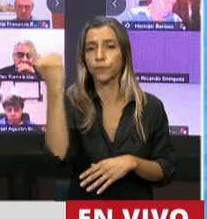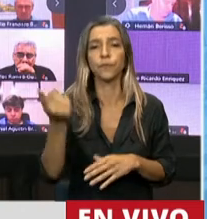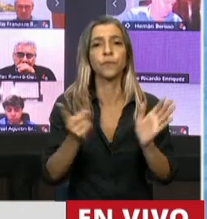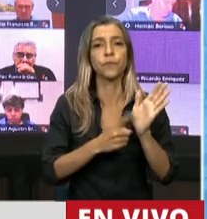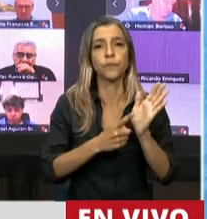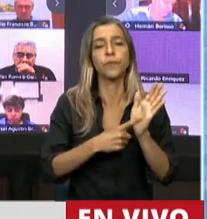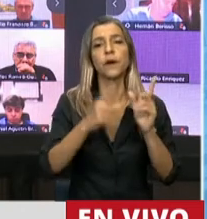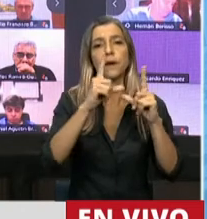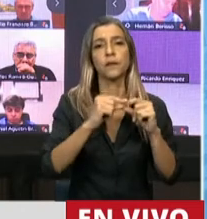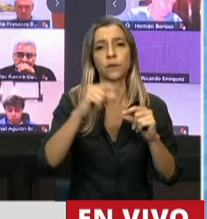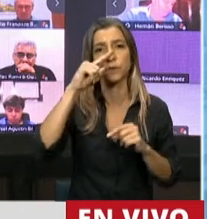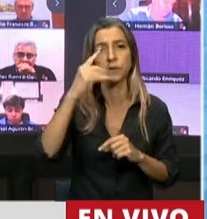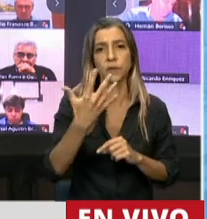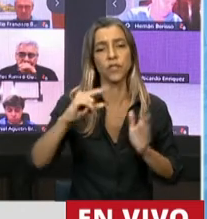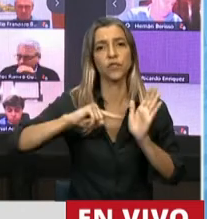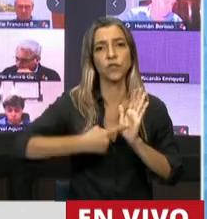19,